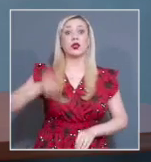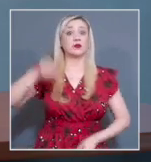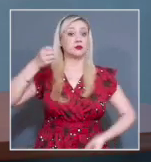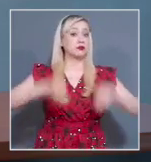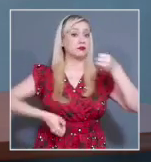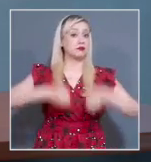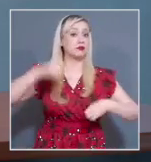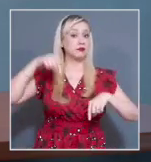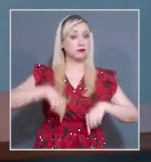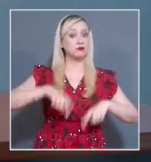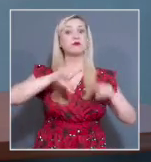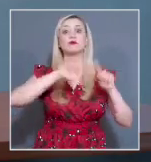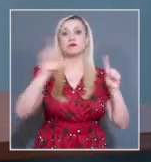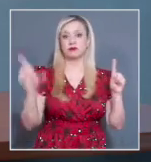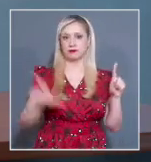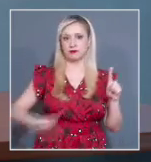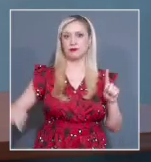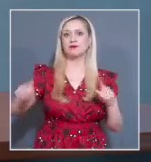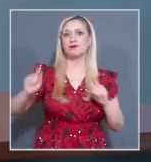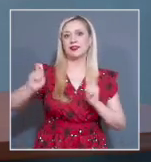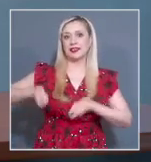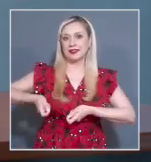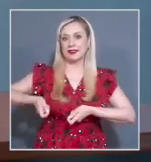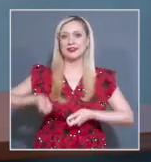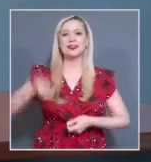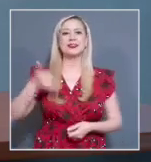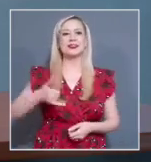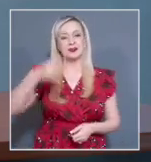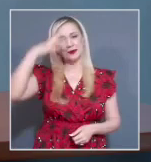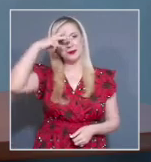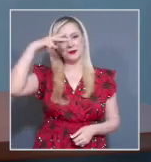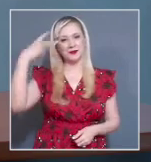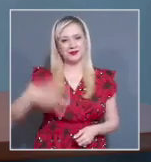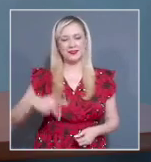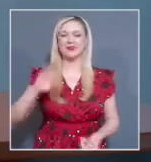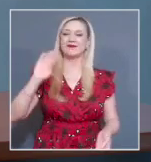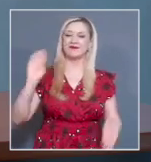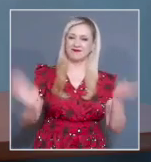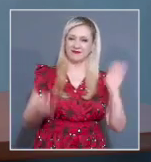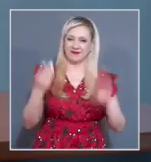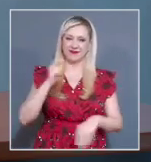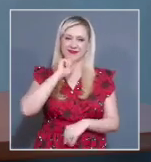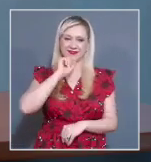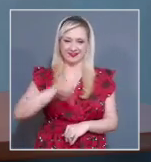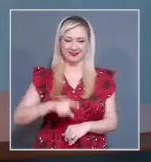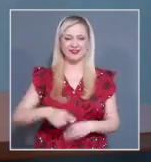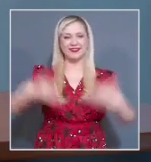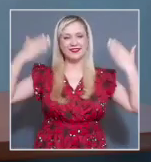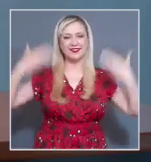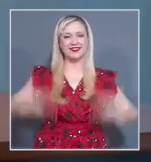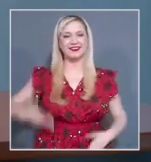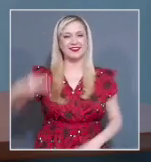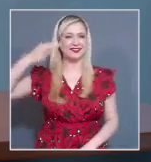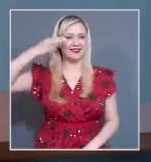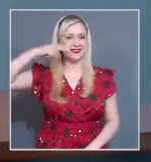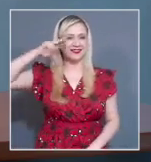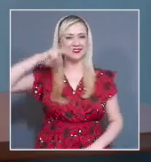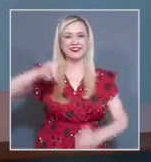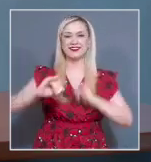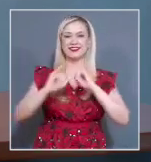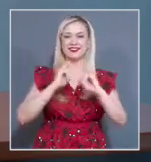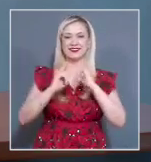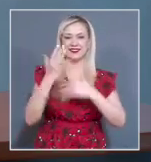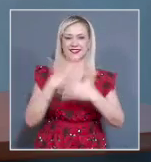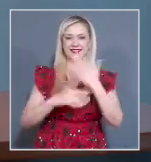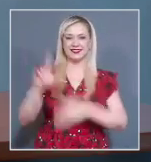dentro del Poder Judicial de la Federación y, por supuesto, en el territorio nacional. Damos la bienvenida a Nidia Díaz, quien nos acompaña en la interpretación en